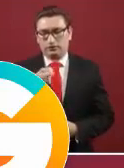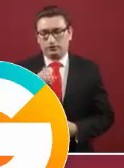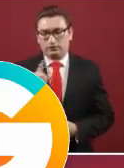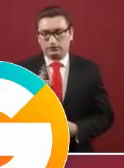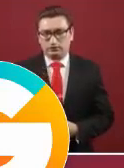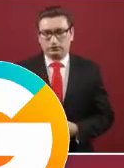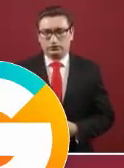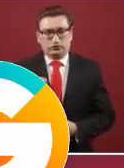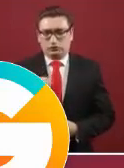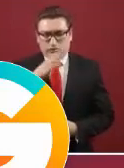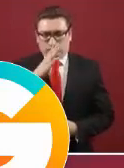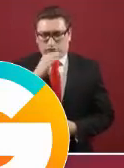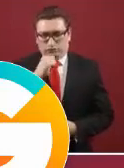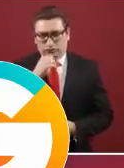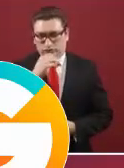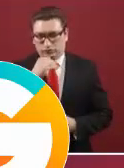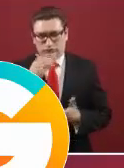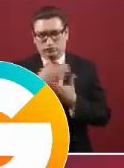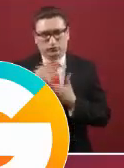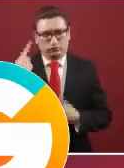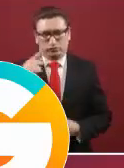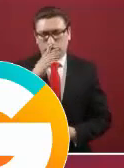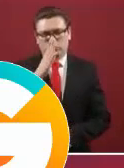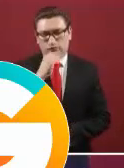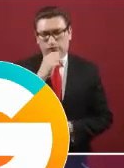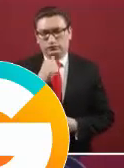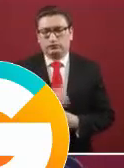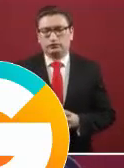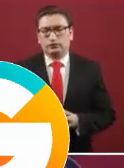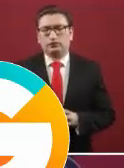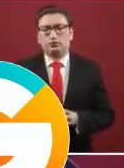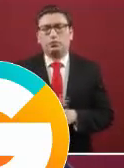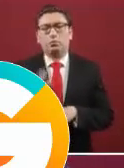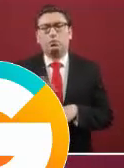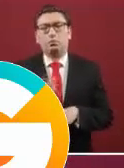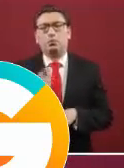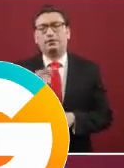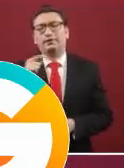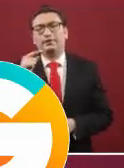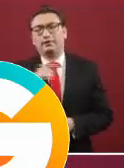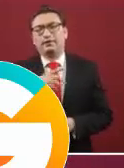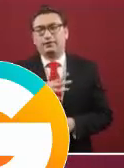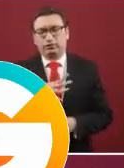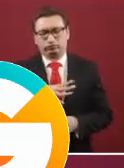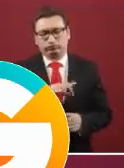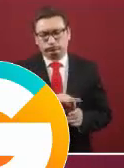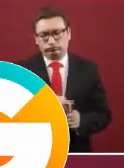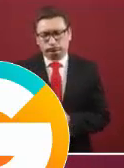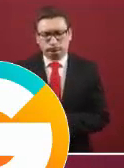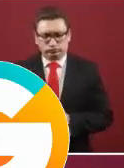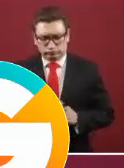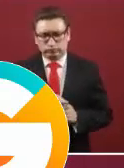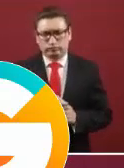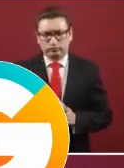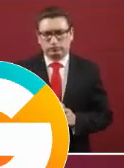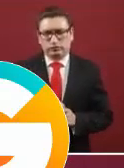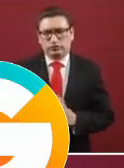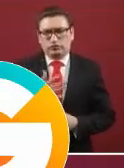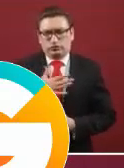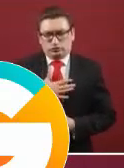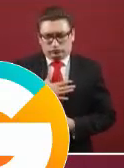no puedo estar en Puebla porque hay elecciones y he